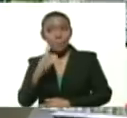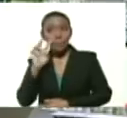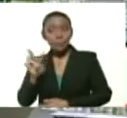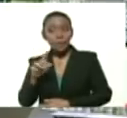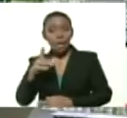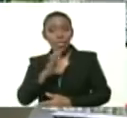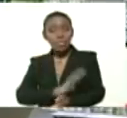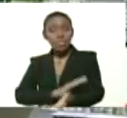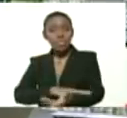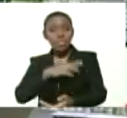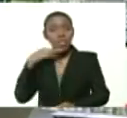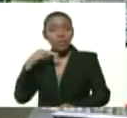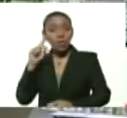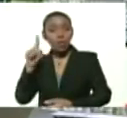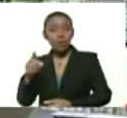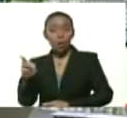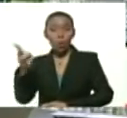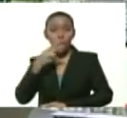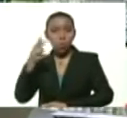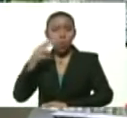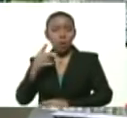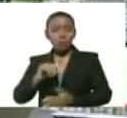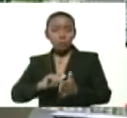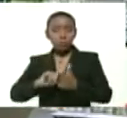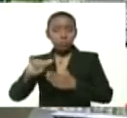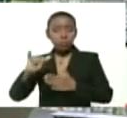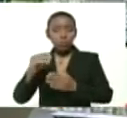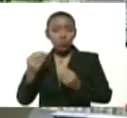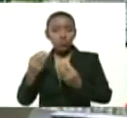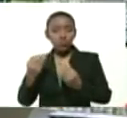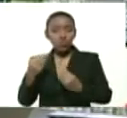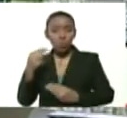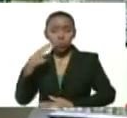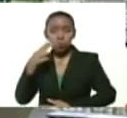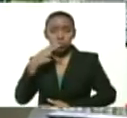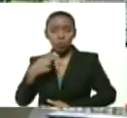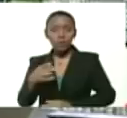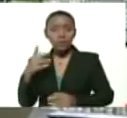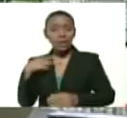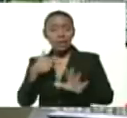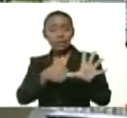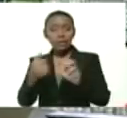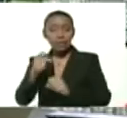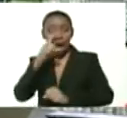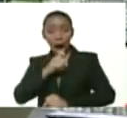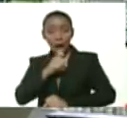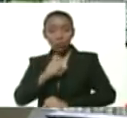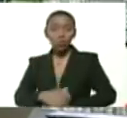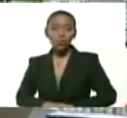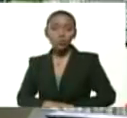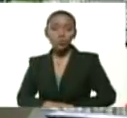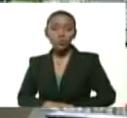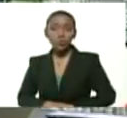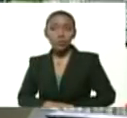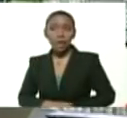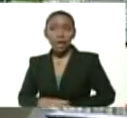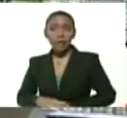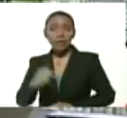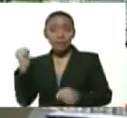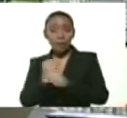diabético con un hábito tabáquico pronunciado, de 60 años de edad y de